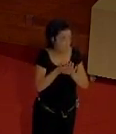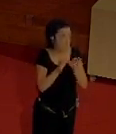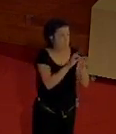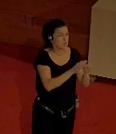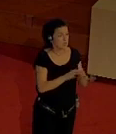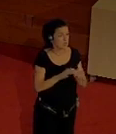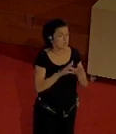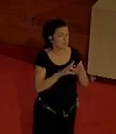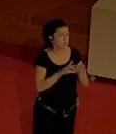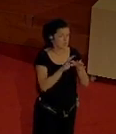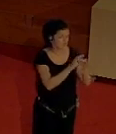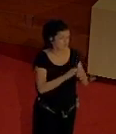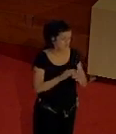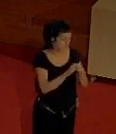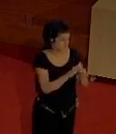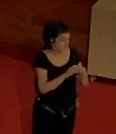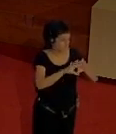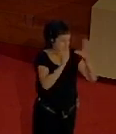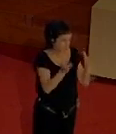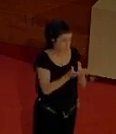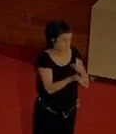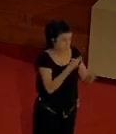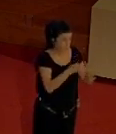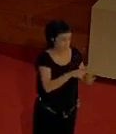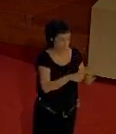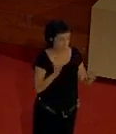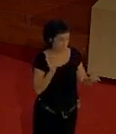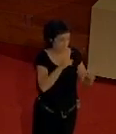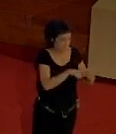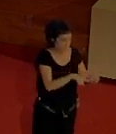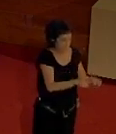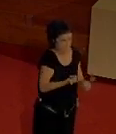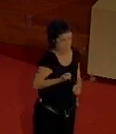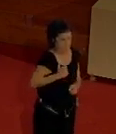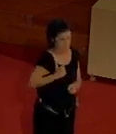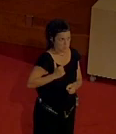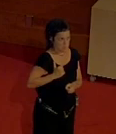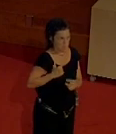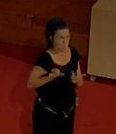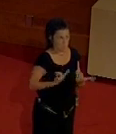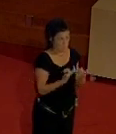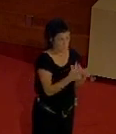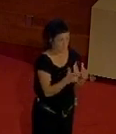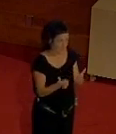Comercio para convertirse en el actor dominante en el escenario económico en muchísimos